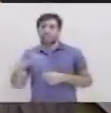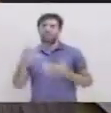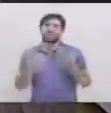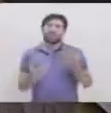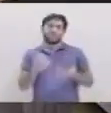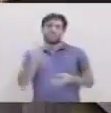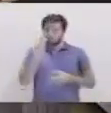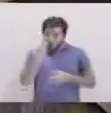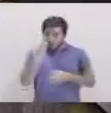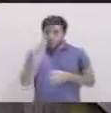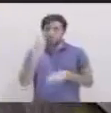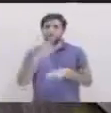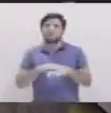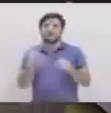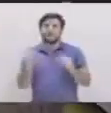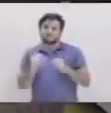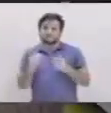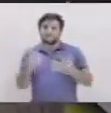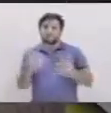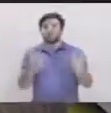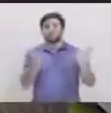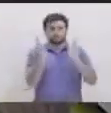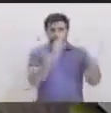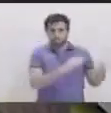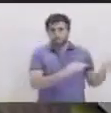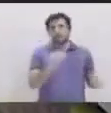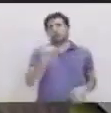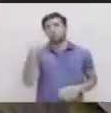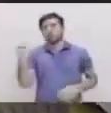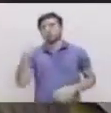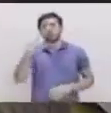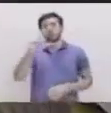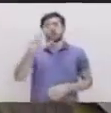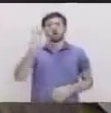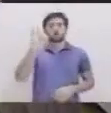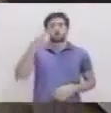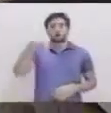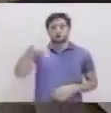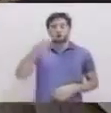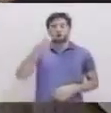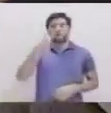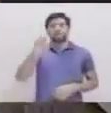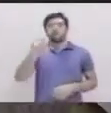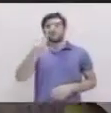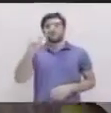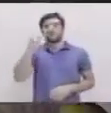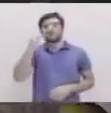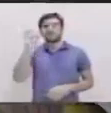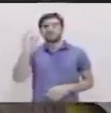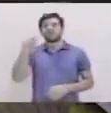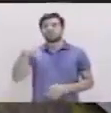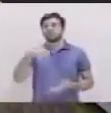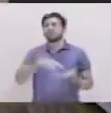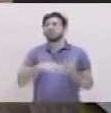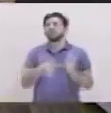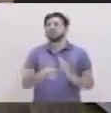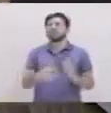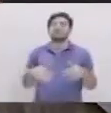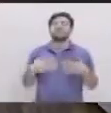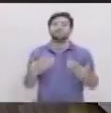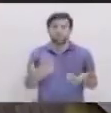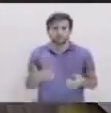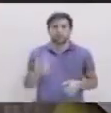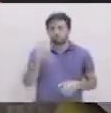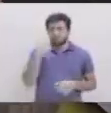fría. Correcto. Muy bien. Por convección se va a dar es el movimiento de las partículas. Por